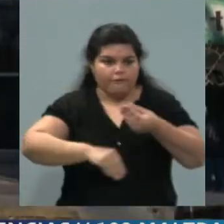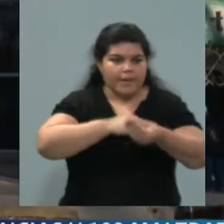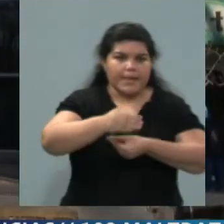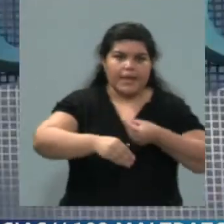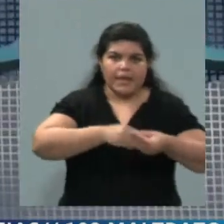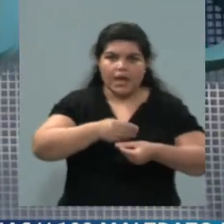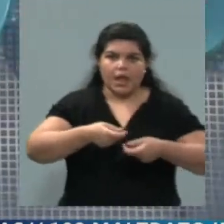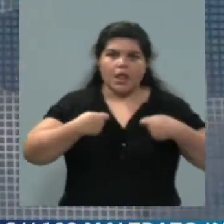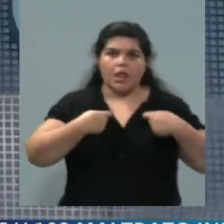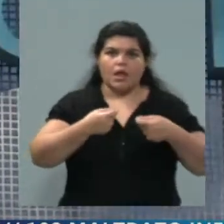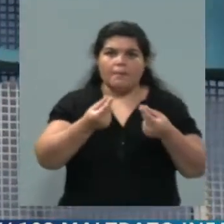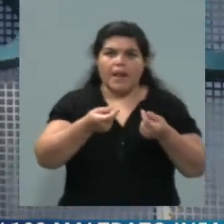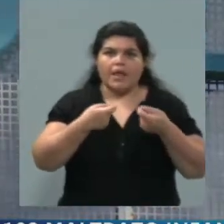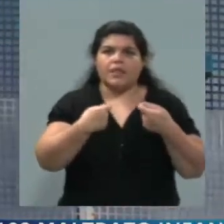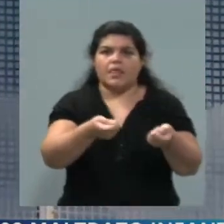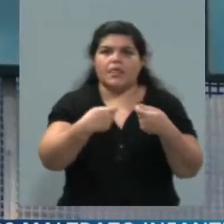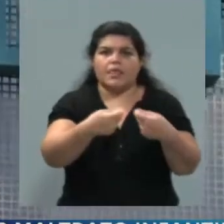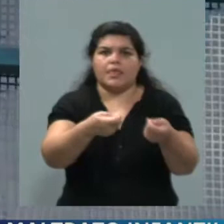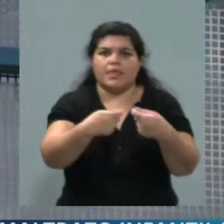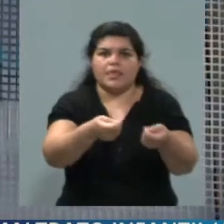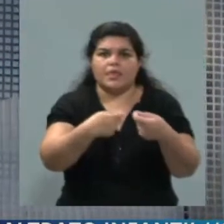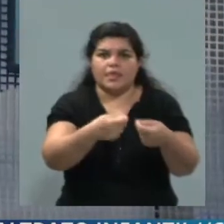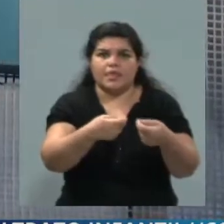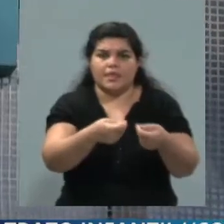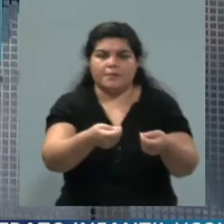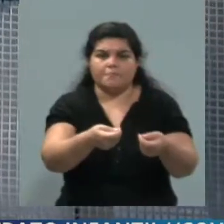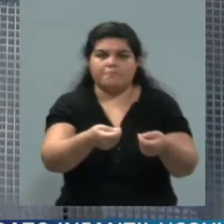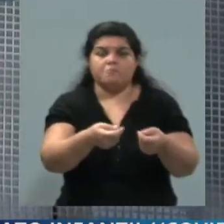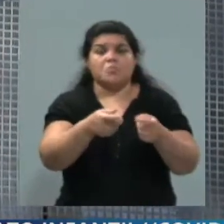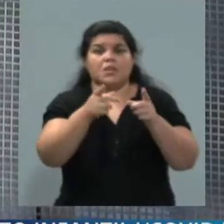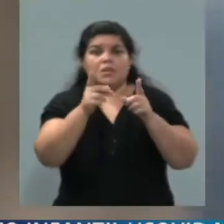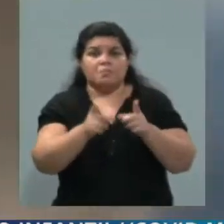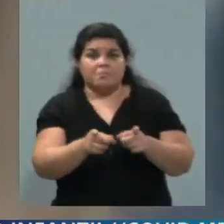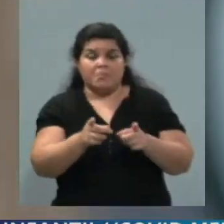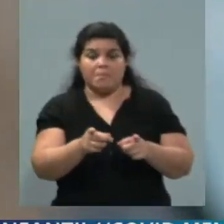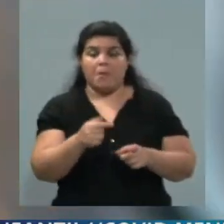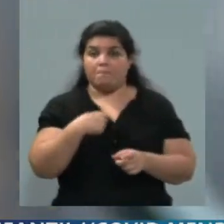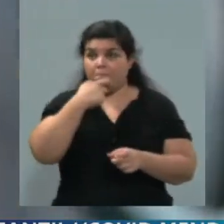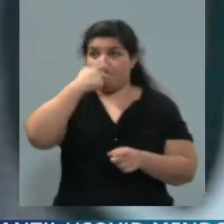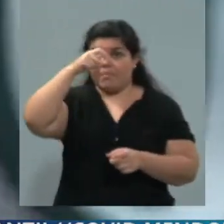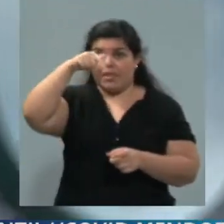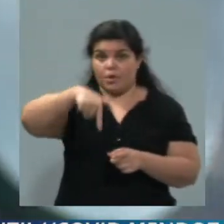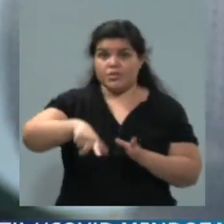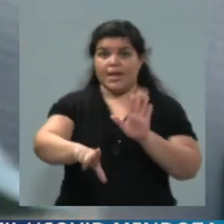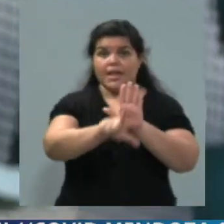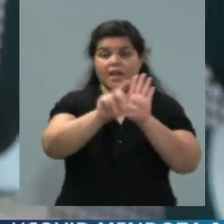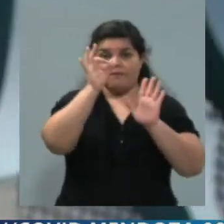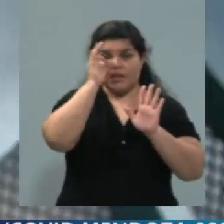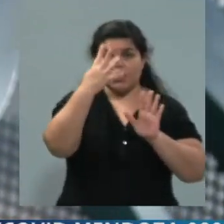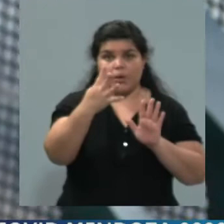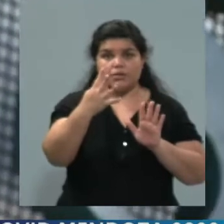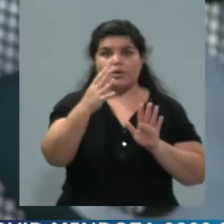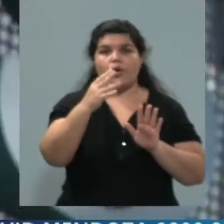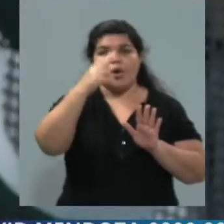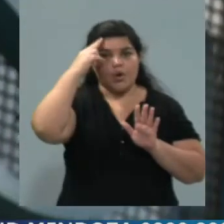que Mendoza tiene adherida, está adherida bueno, nada, a la ley